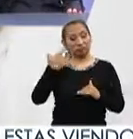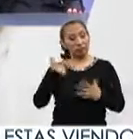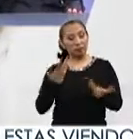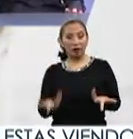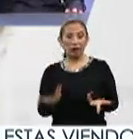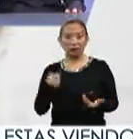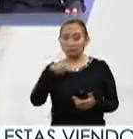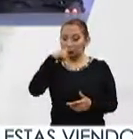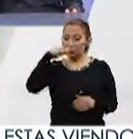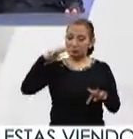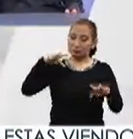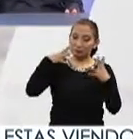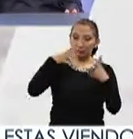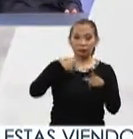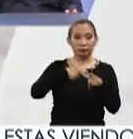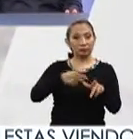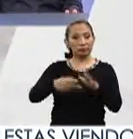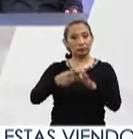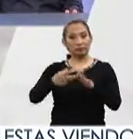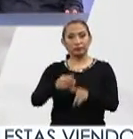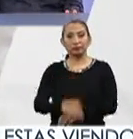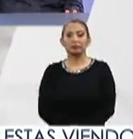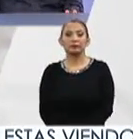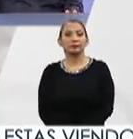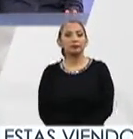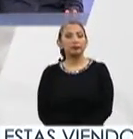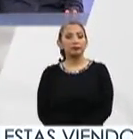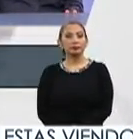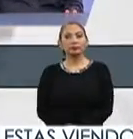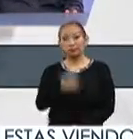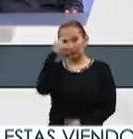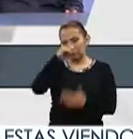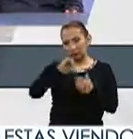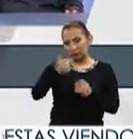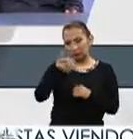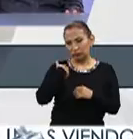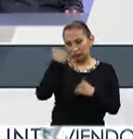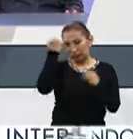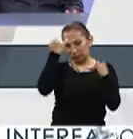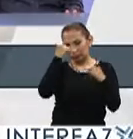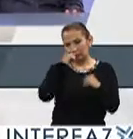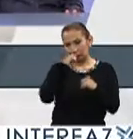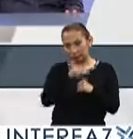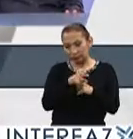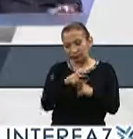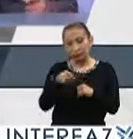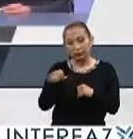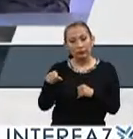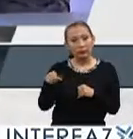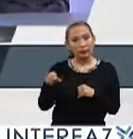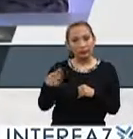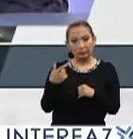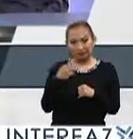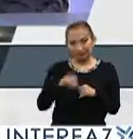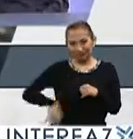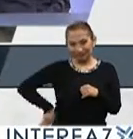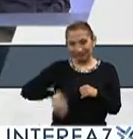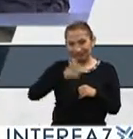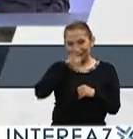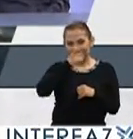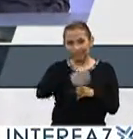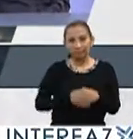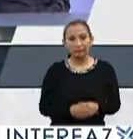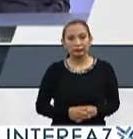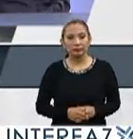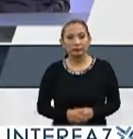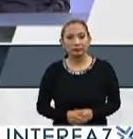con el narcisismo que va a hacer que lo sigamos repitiendo. Claro. Yo creo que otro estigma muy importante es el de, como bien lo